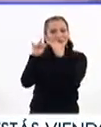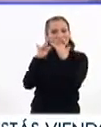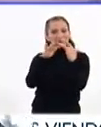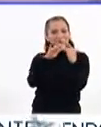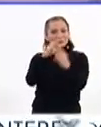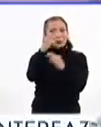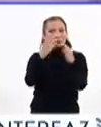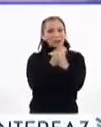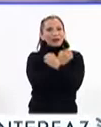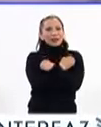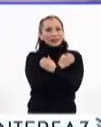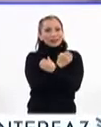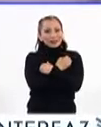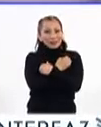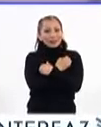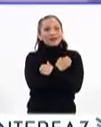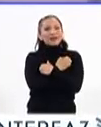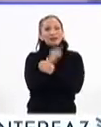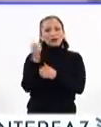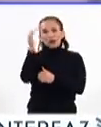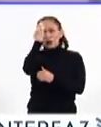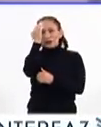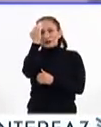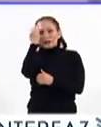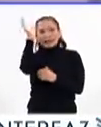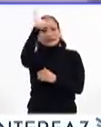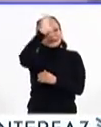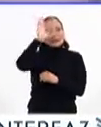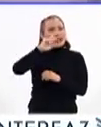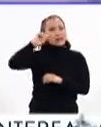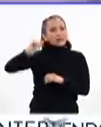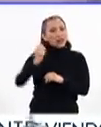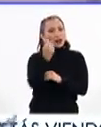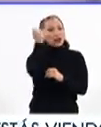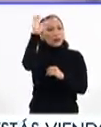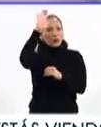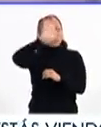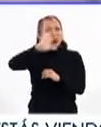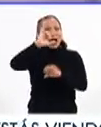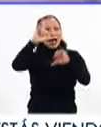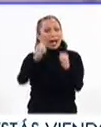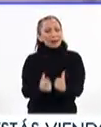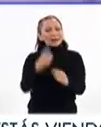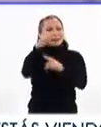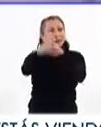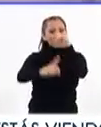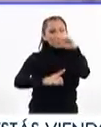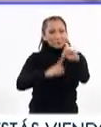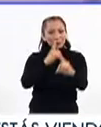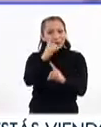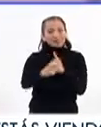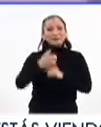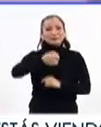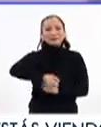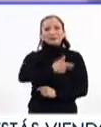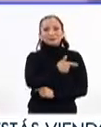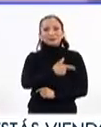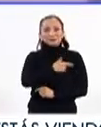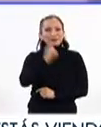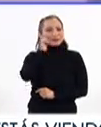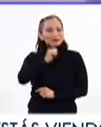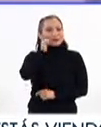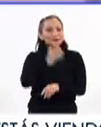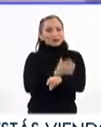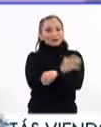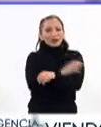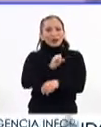interfaz con el mundo de la educación, del conocimiento, la ciencia, la tecnología, la cultura, el arte, los deportes. Saludo con mucho gusto, como todos